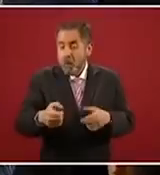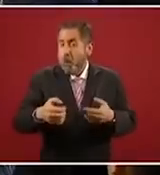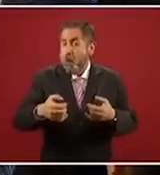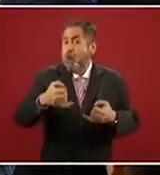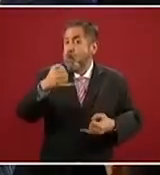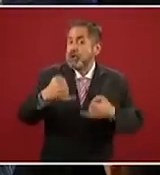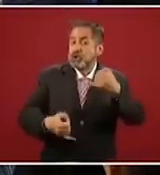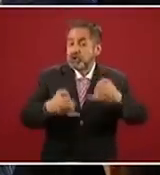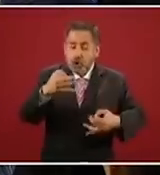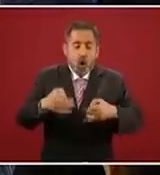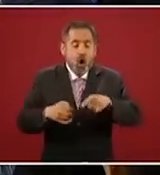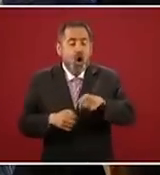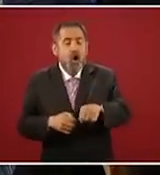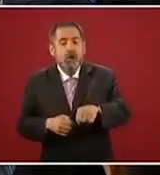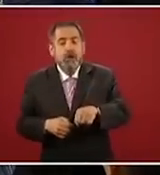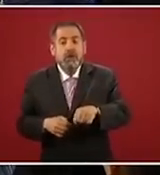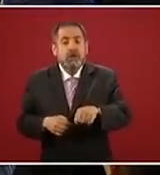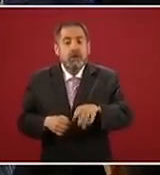Y va